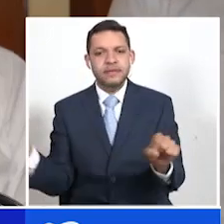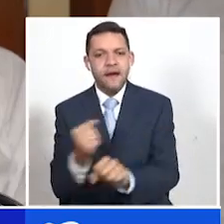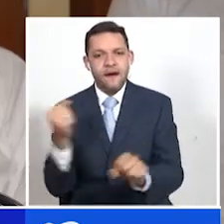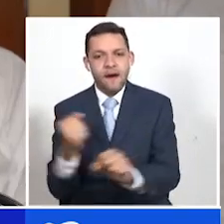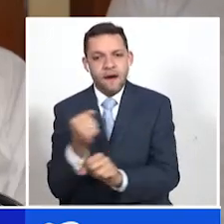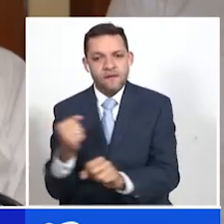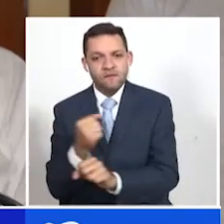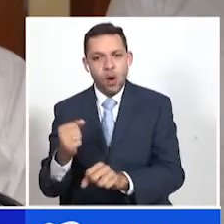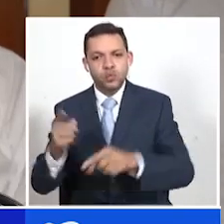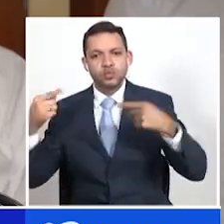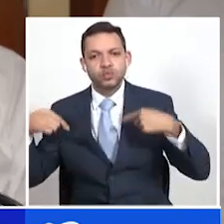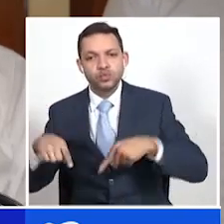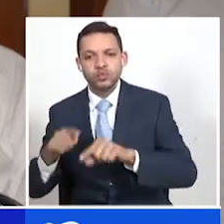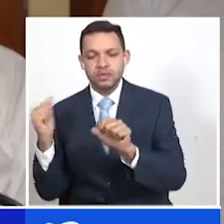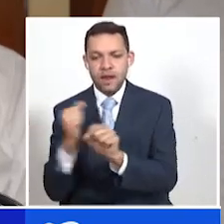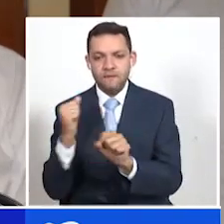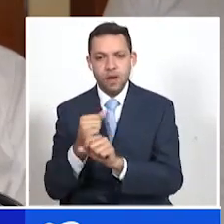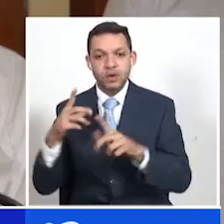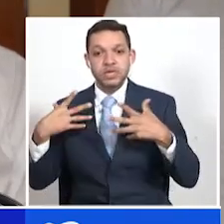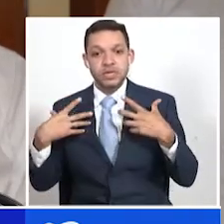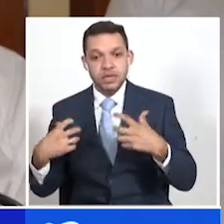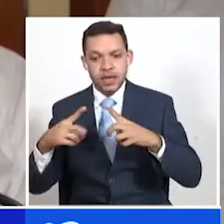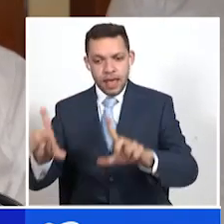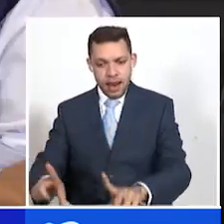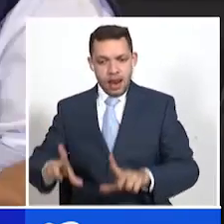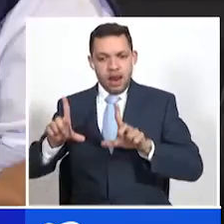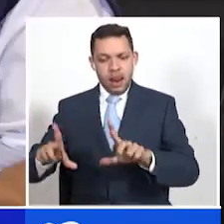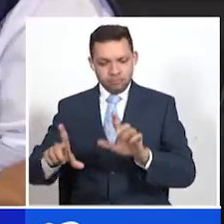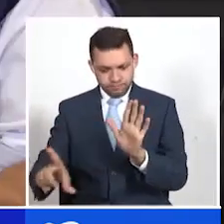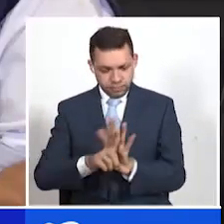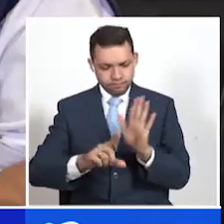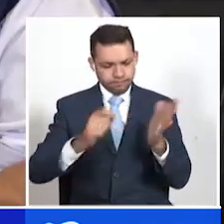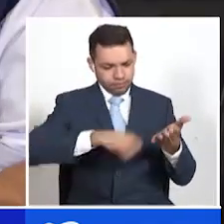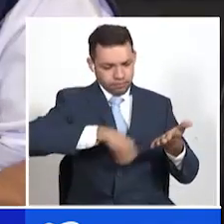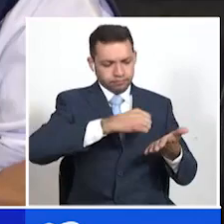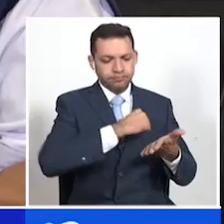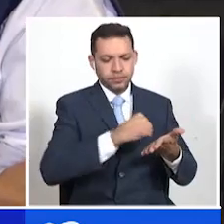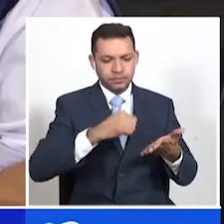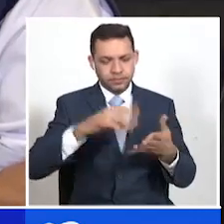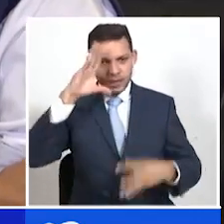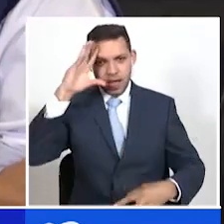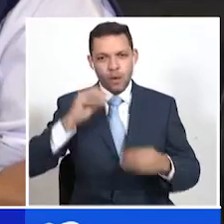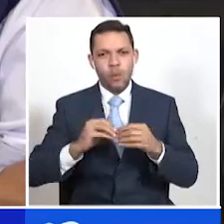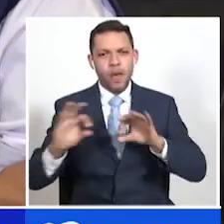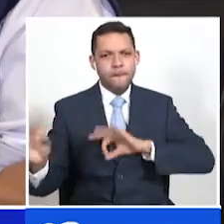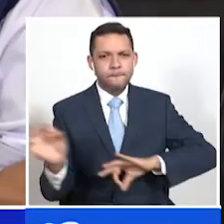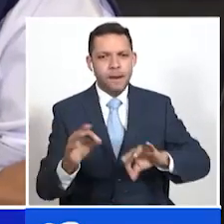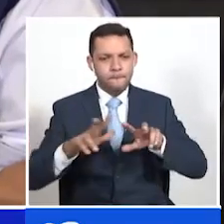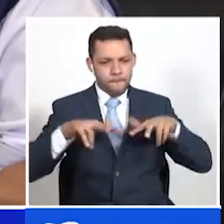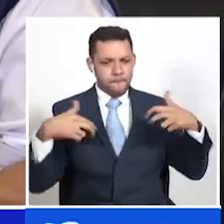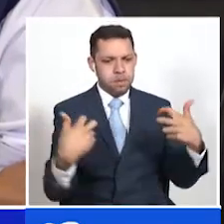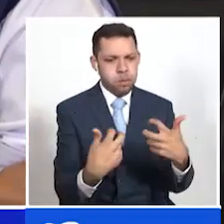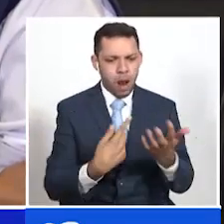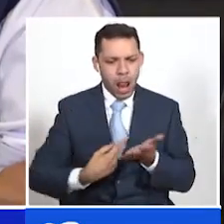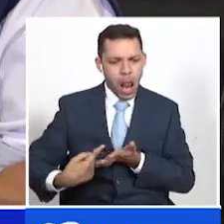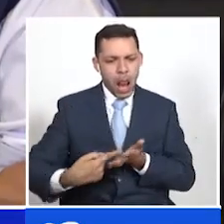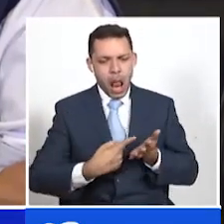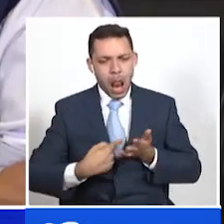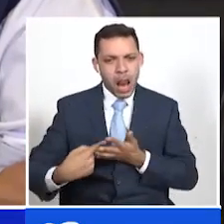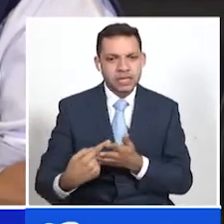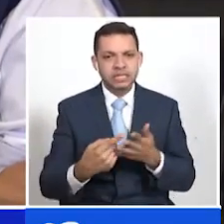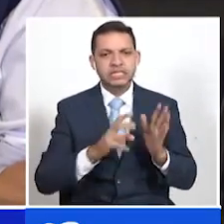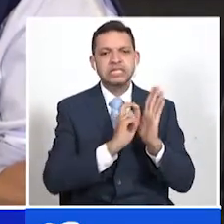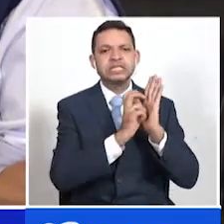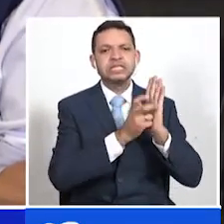tienen vocación de legalidad, que son la gran mayoría. Entre los compromisos está la creación de la Mesa Técnica Minera Especial para Quinchía